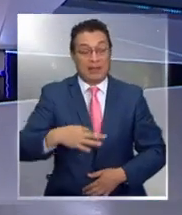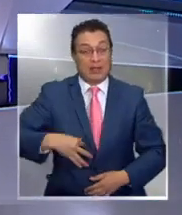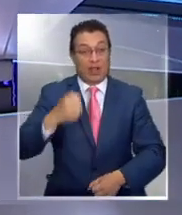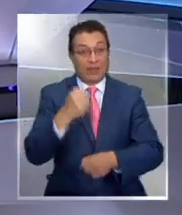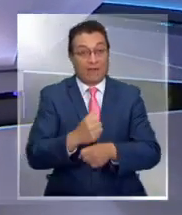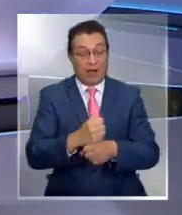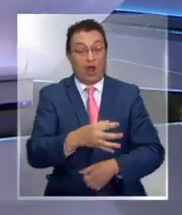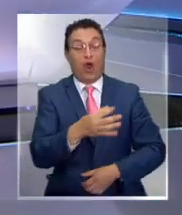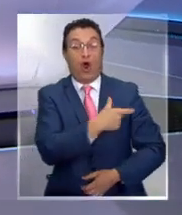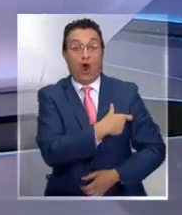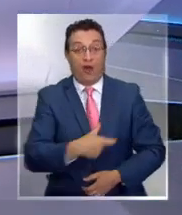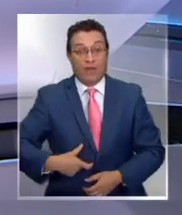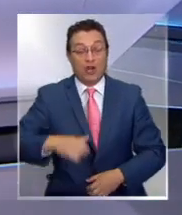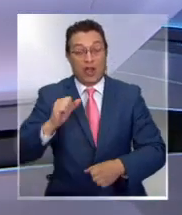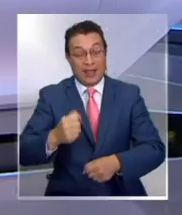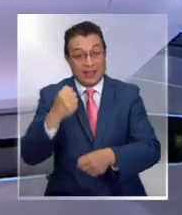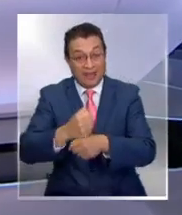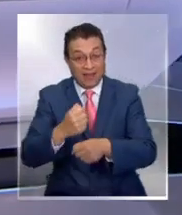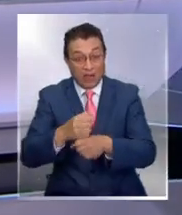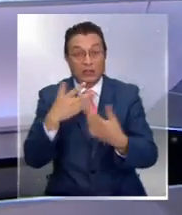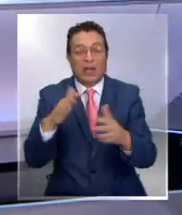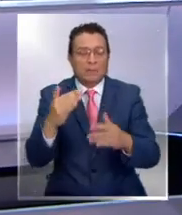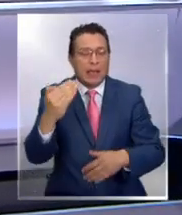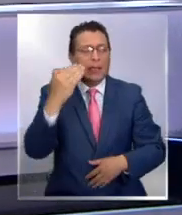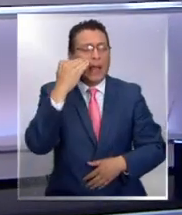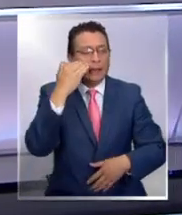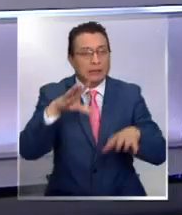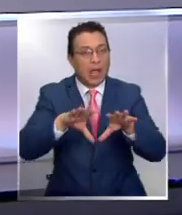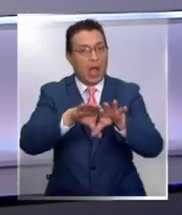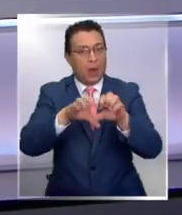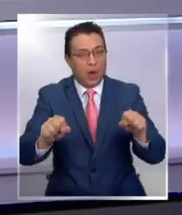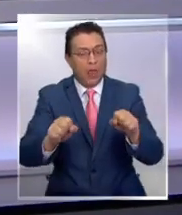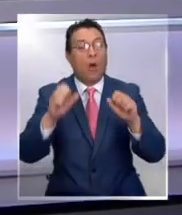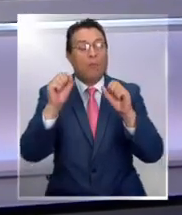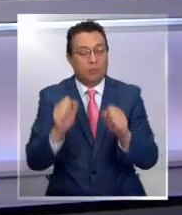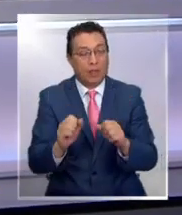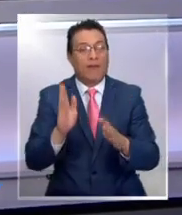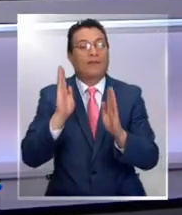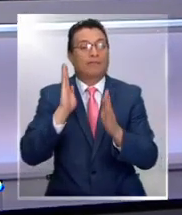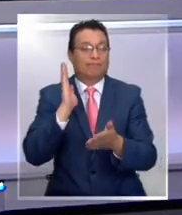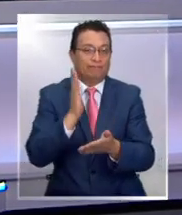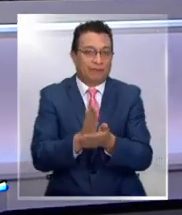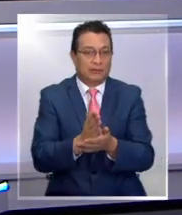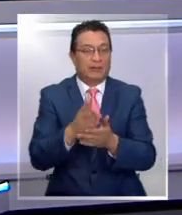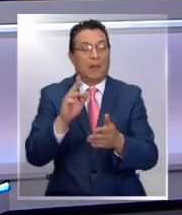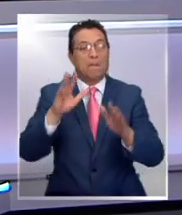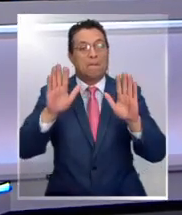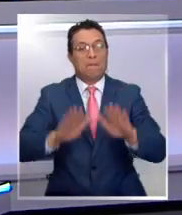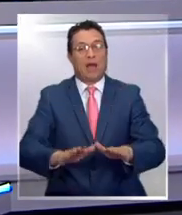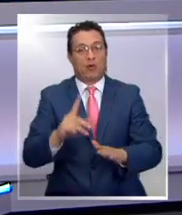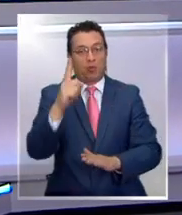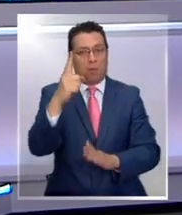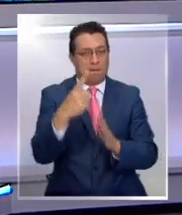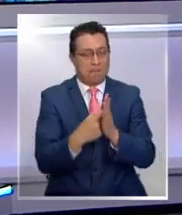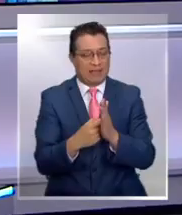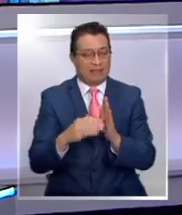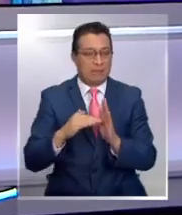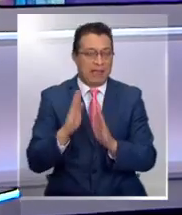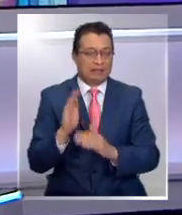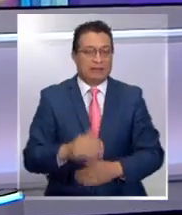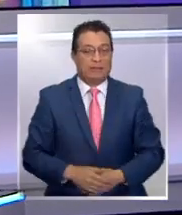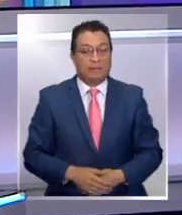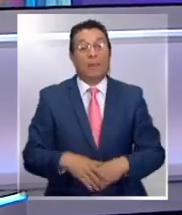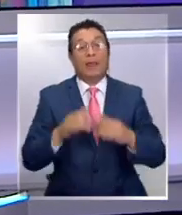el gobierno y los trabajadores portuarios lograron un preacuerdo que podría poner fin, ¿no?, a este paro que ya se prolonga por más de un mes. Claro,